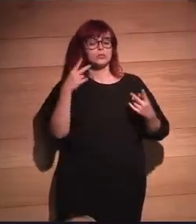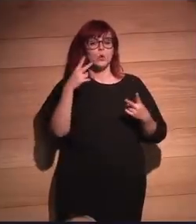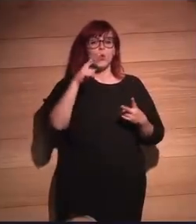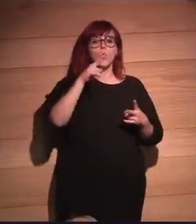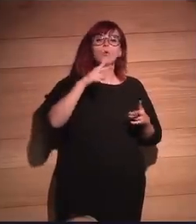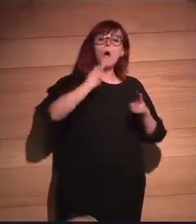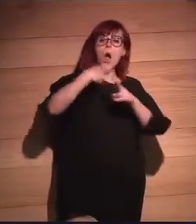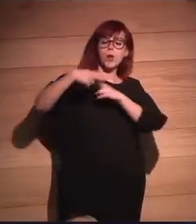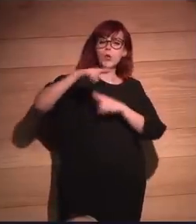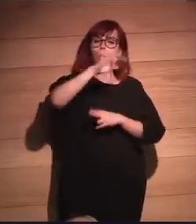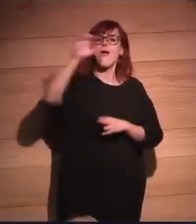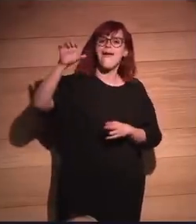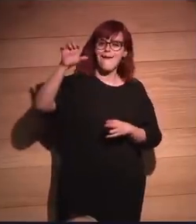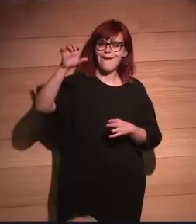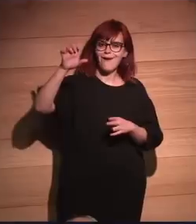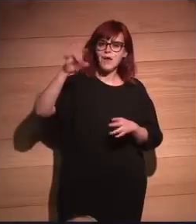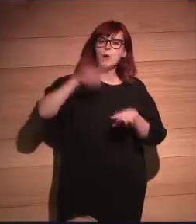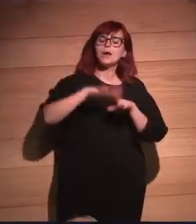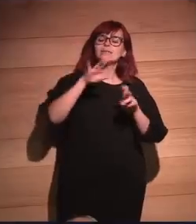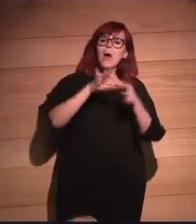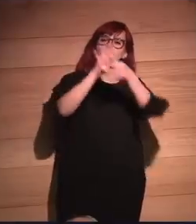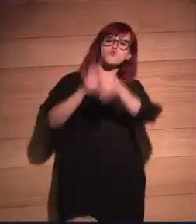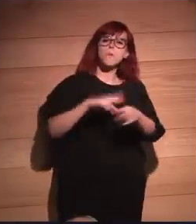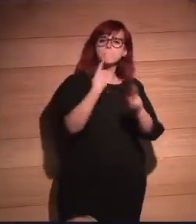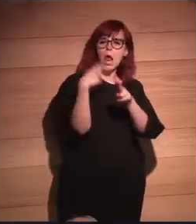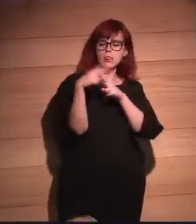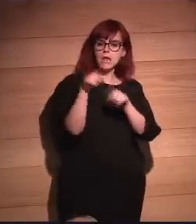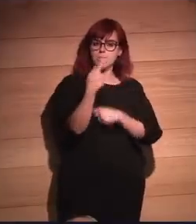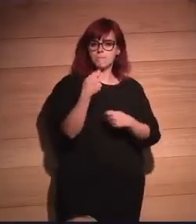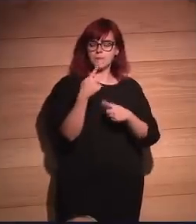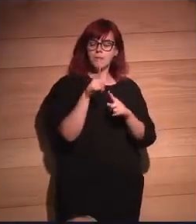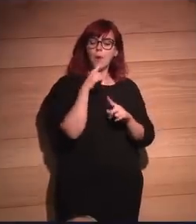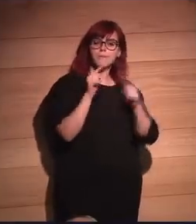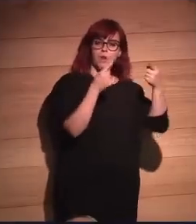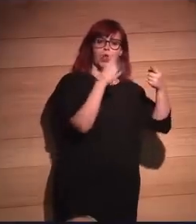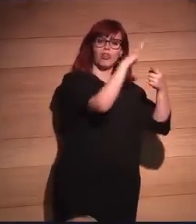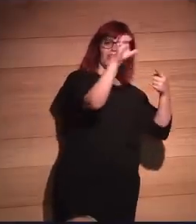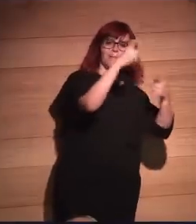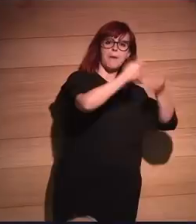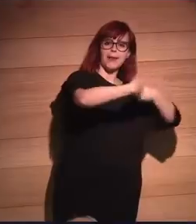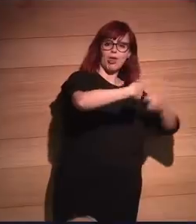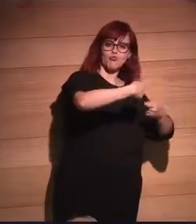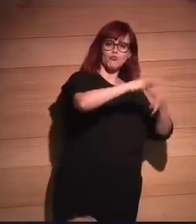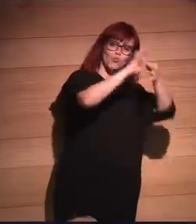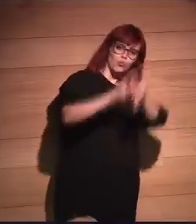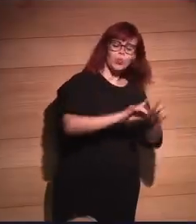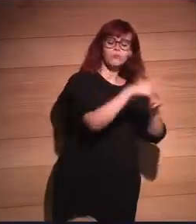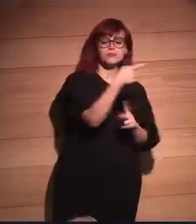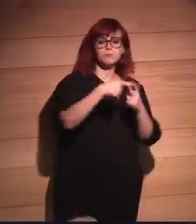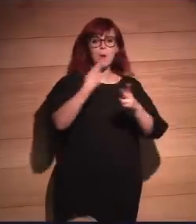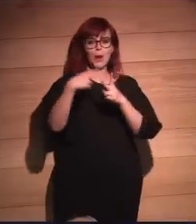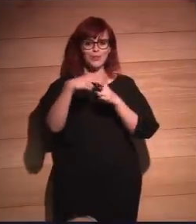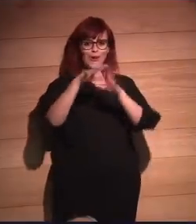unión política que fue la Unión Europea. Y cuando cae el muro de Berlín y llaman a la puerta